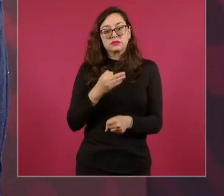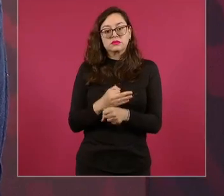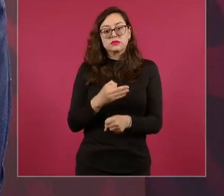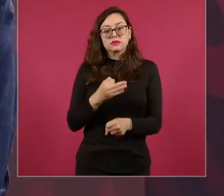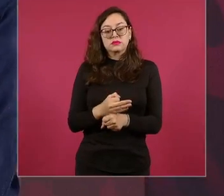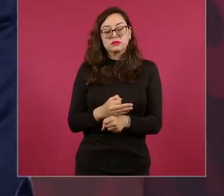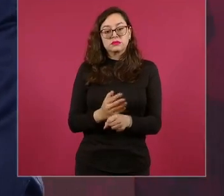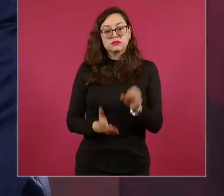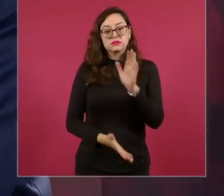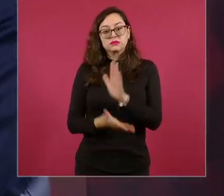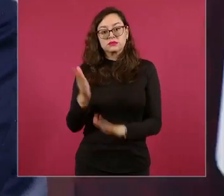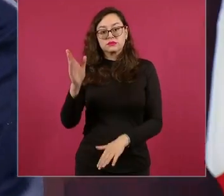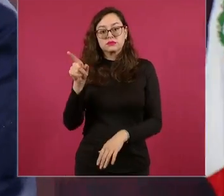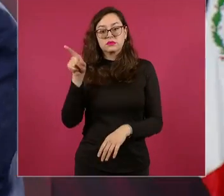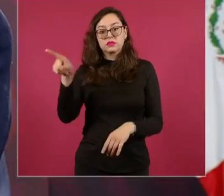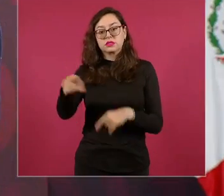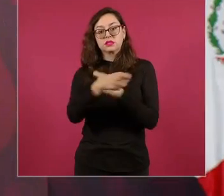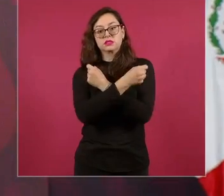al colegio militar